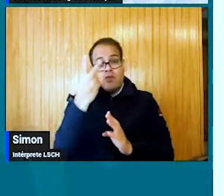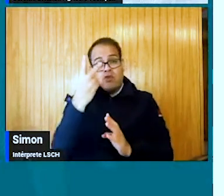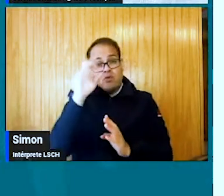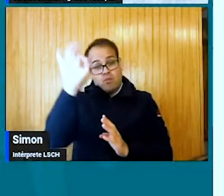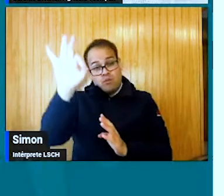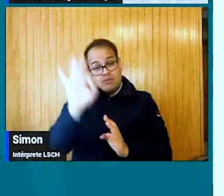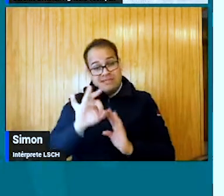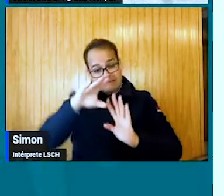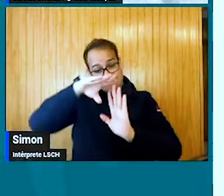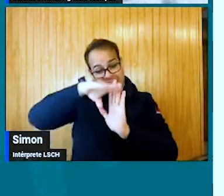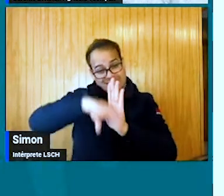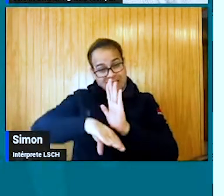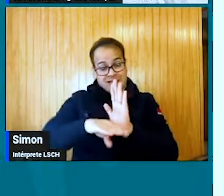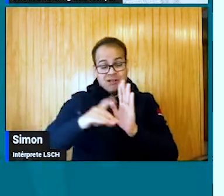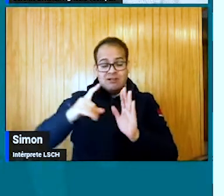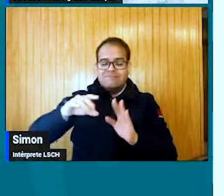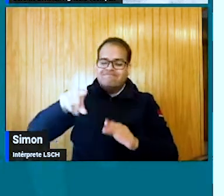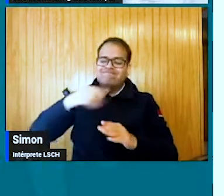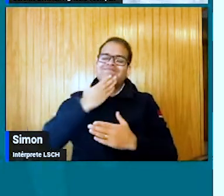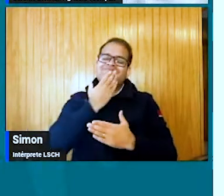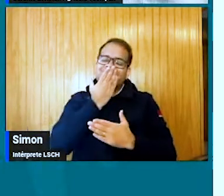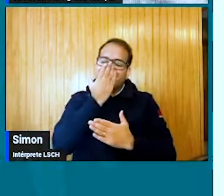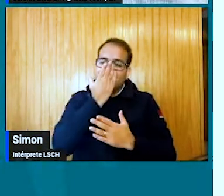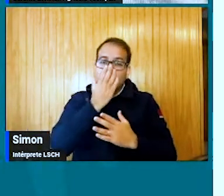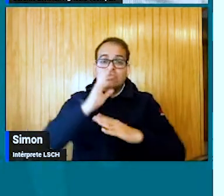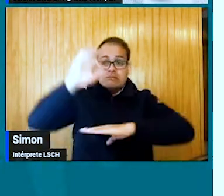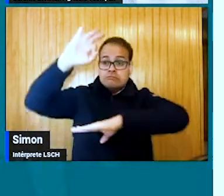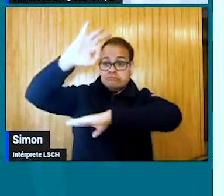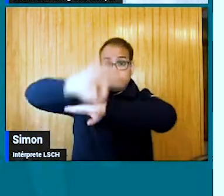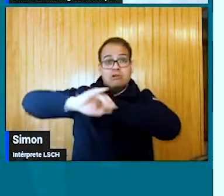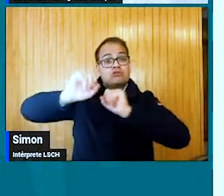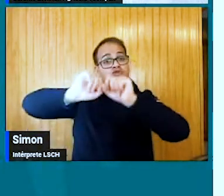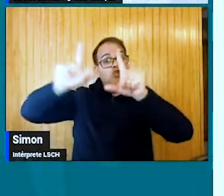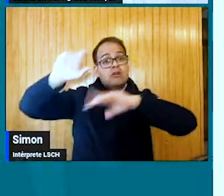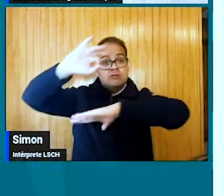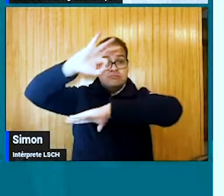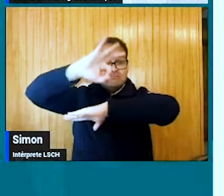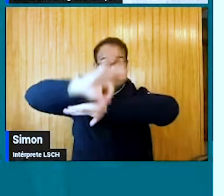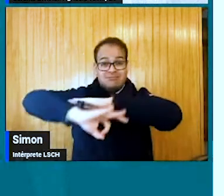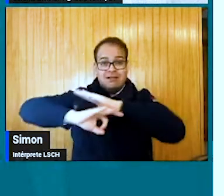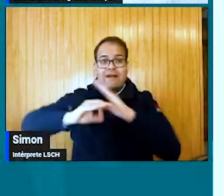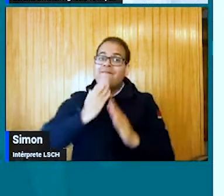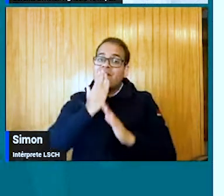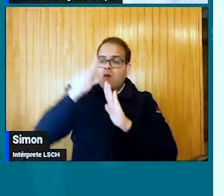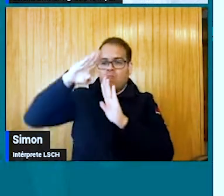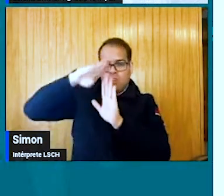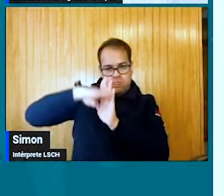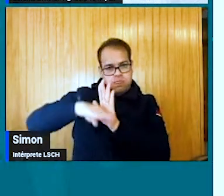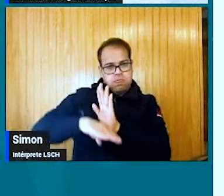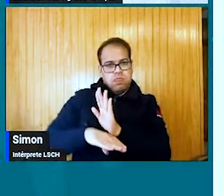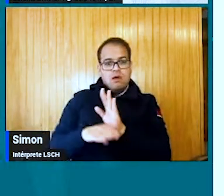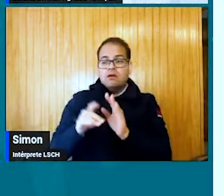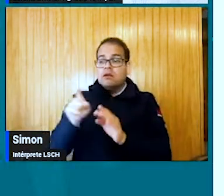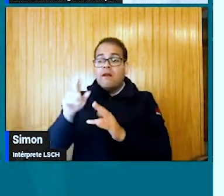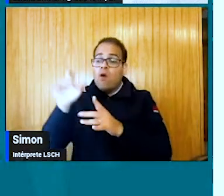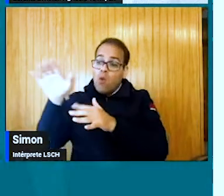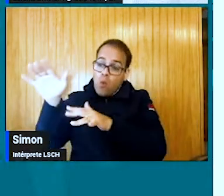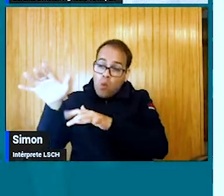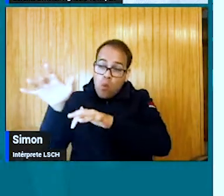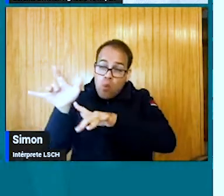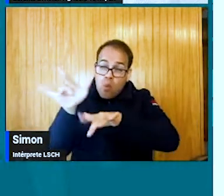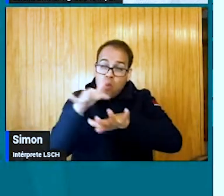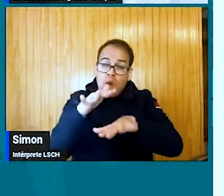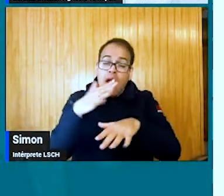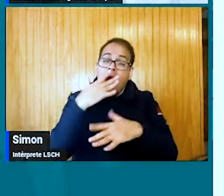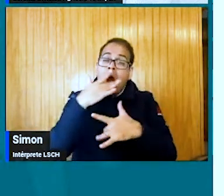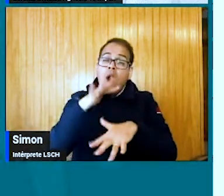nosotros sabemos que apenas se esconde el sol, un poco después, empieza a caer 1.2 grados por hora. y el punto de rocío va cayendo